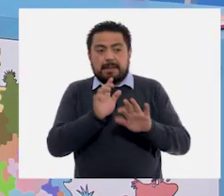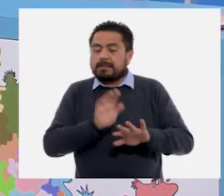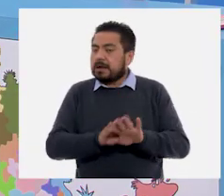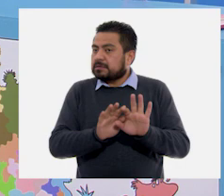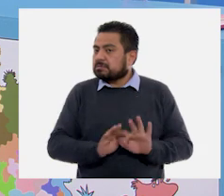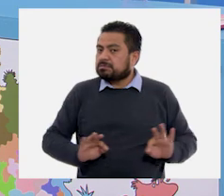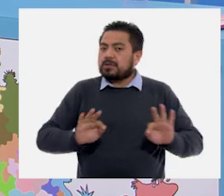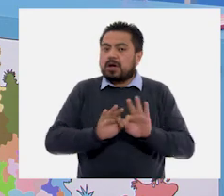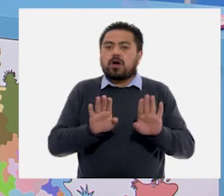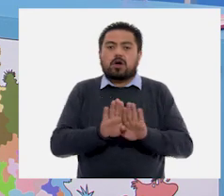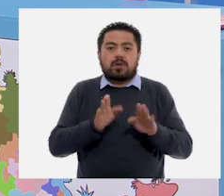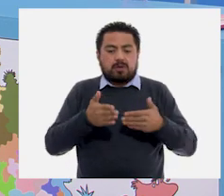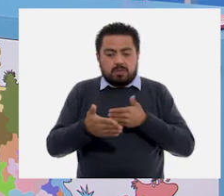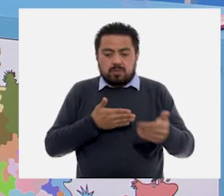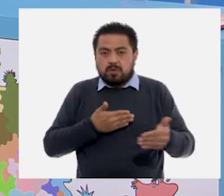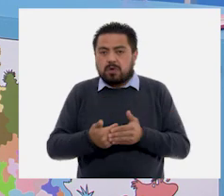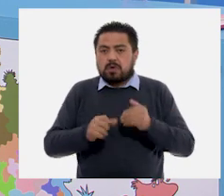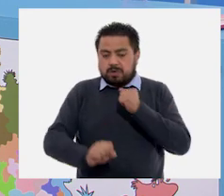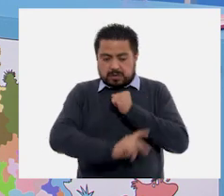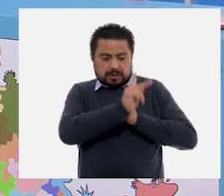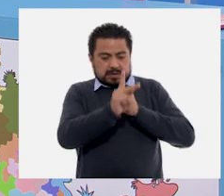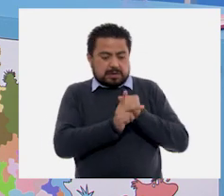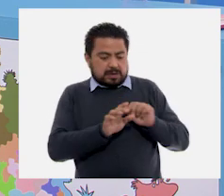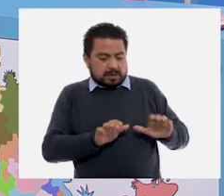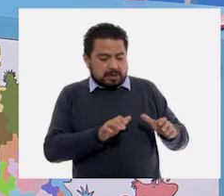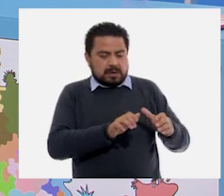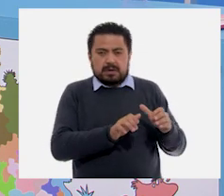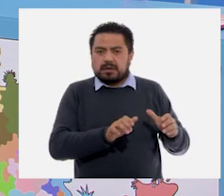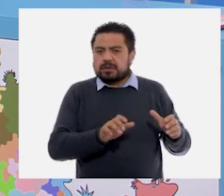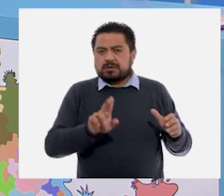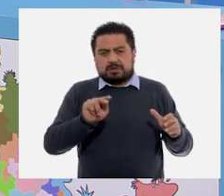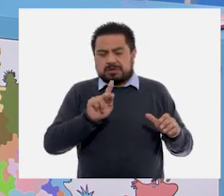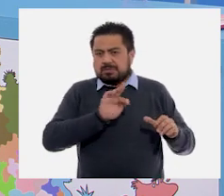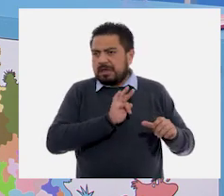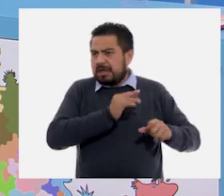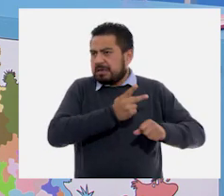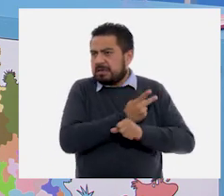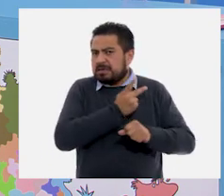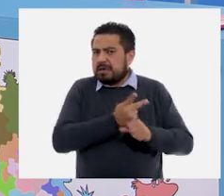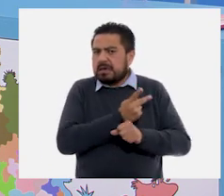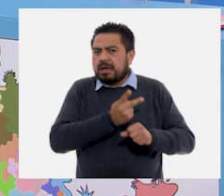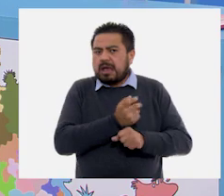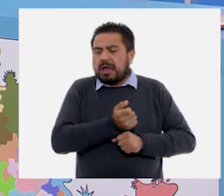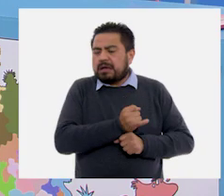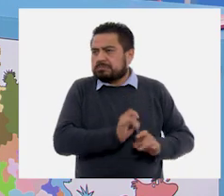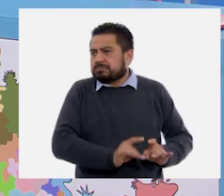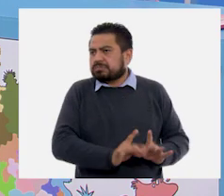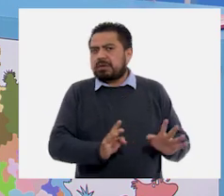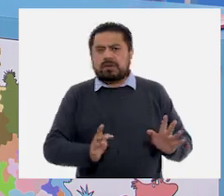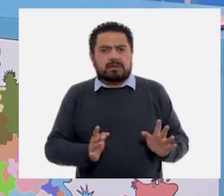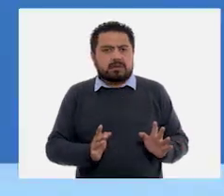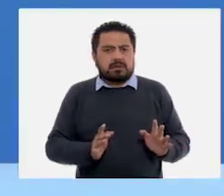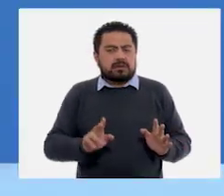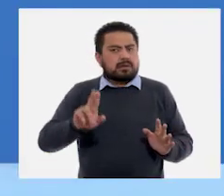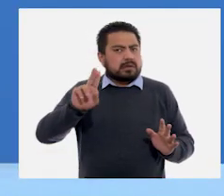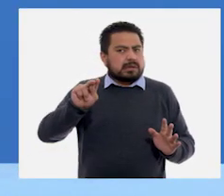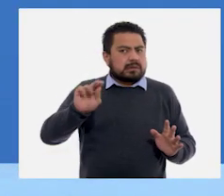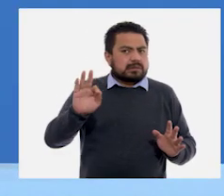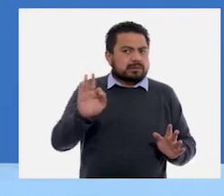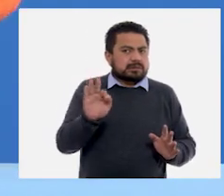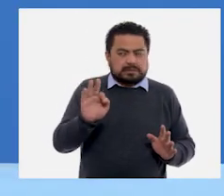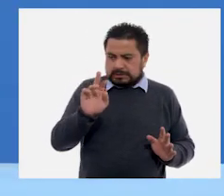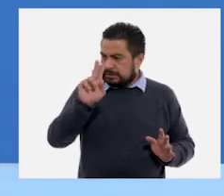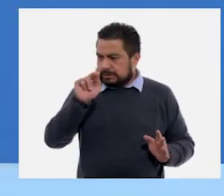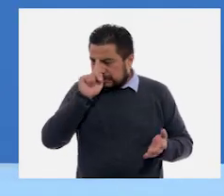importante como la modernización de un país, pues no puede suceder de la noche a la mañana. No, supongo que